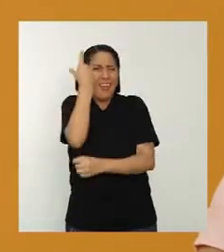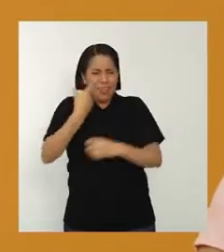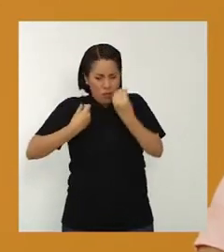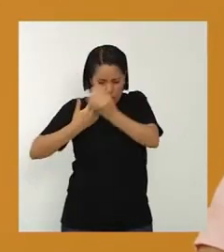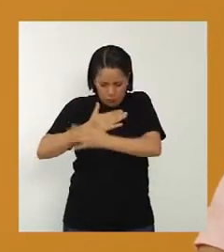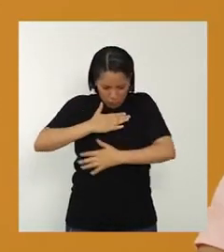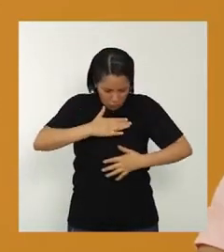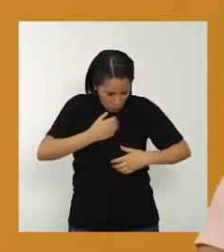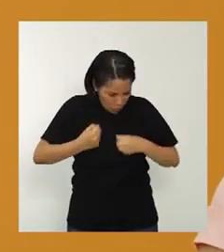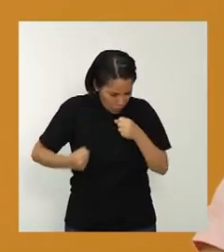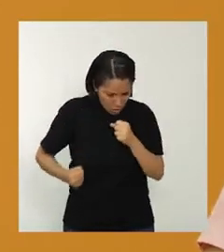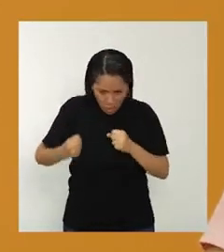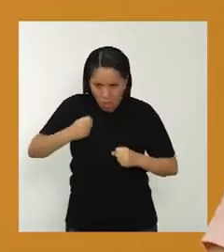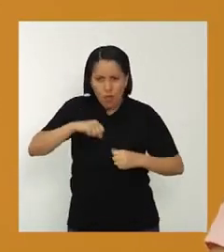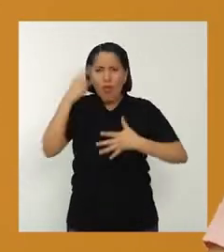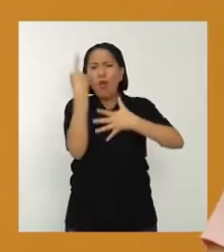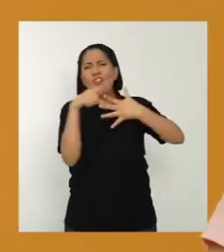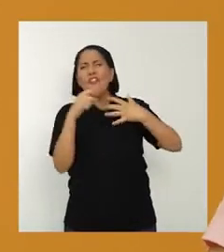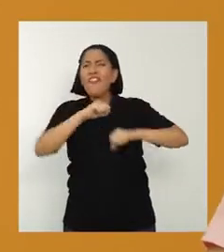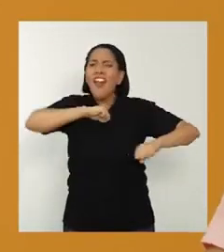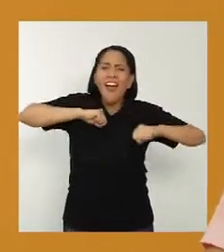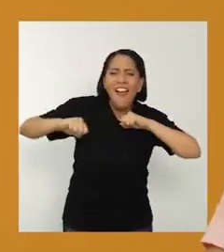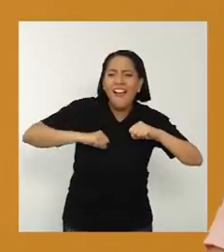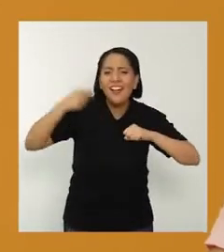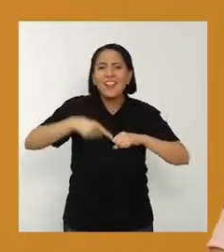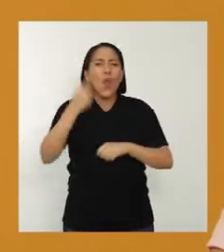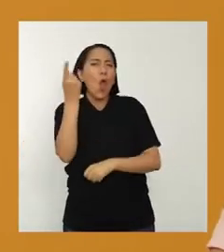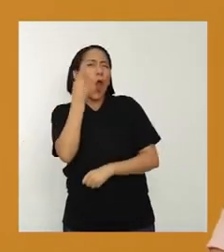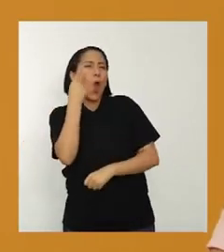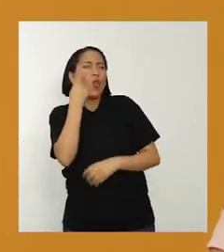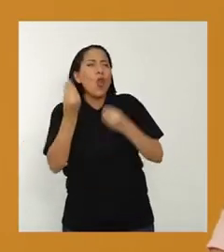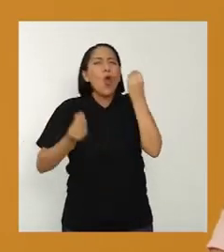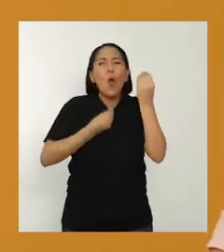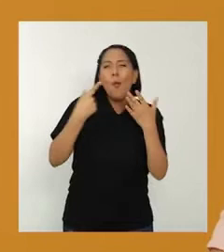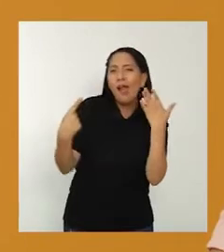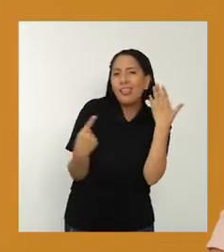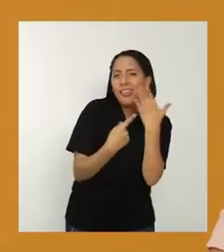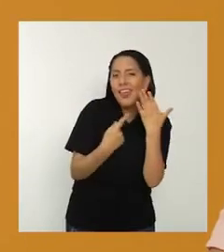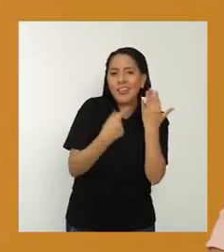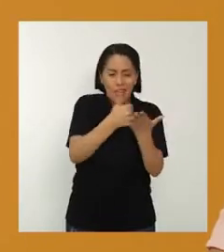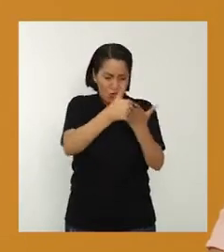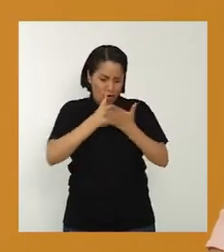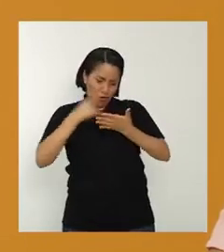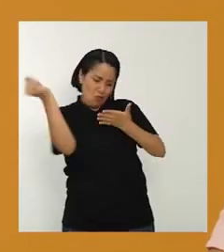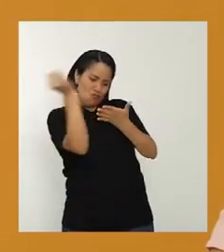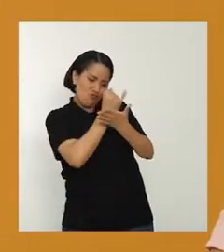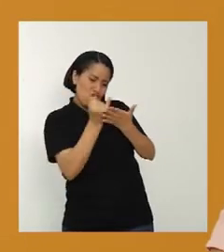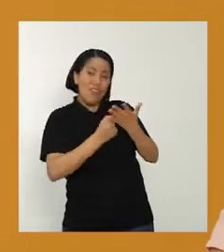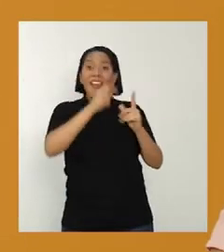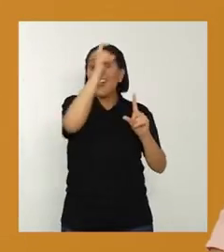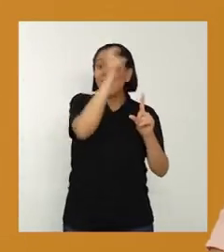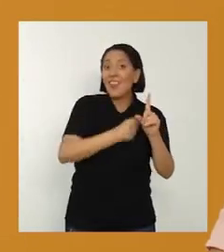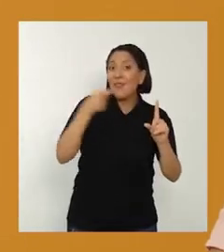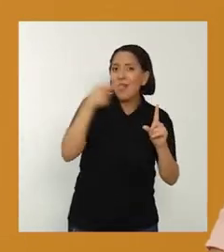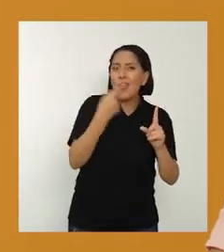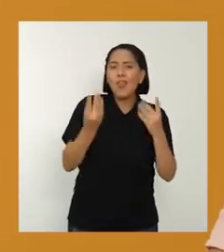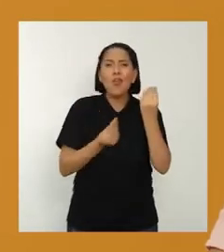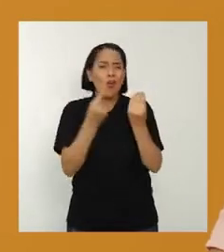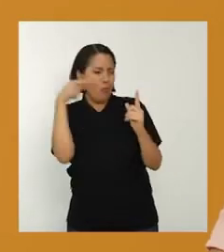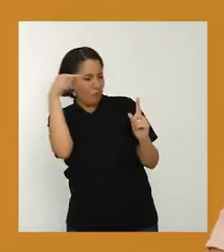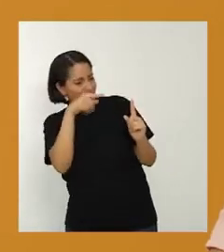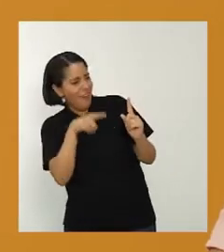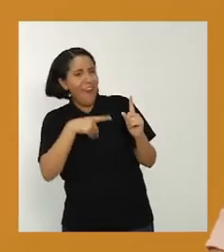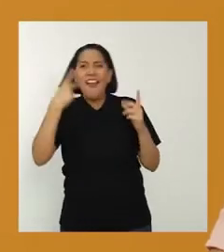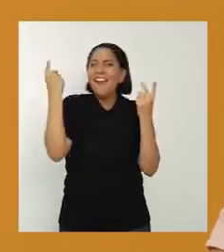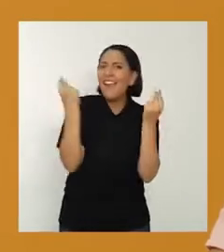comprender los movimientos que hacemos al hacer algunas actividades físicas y conocer algunas técnicas que nos ayuden a dibujar a nuestros personajes